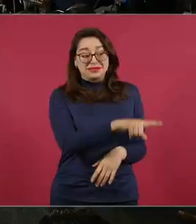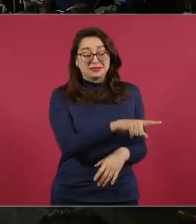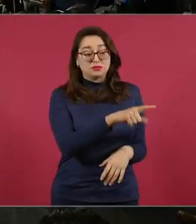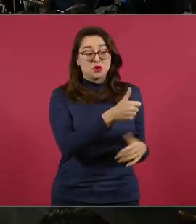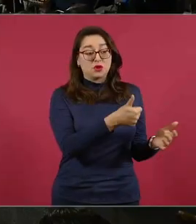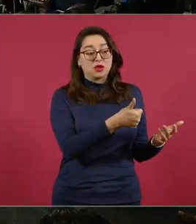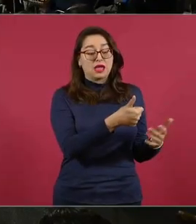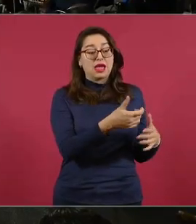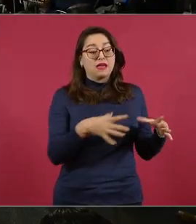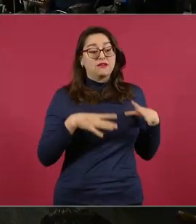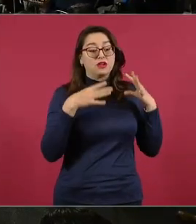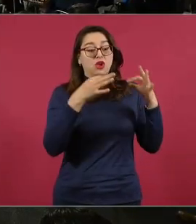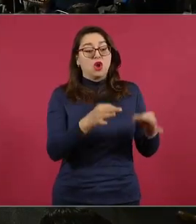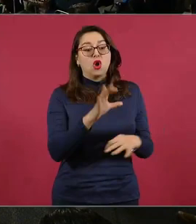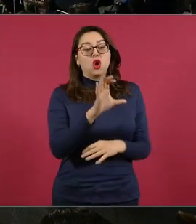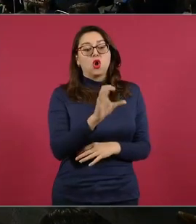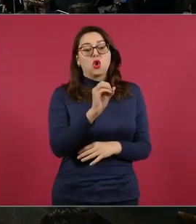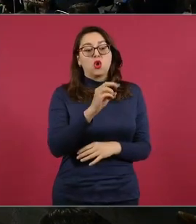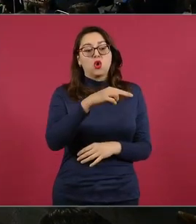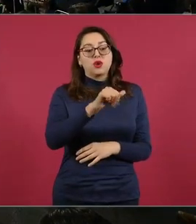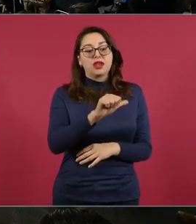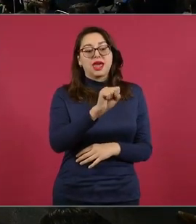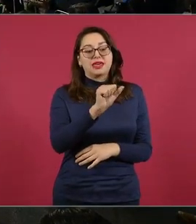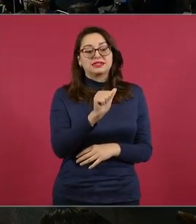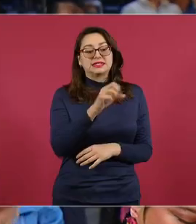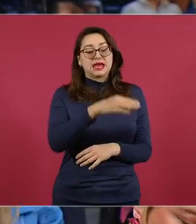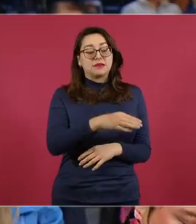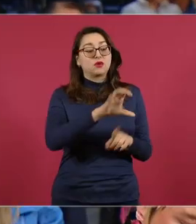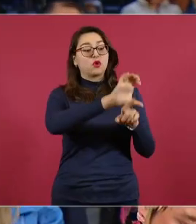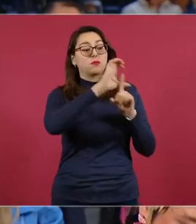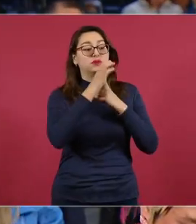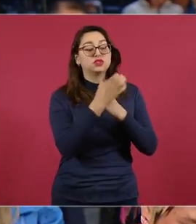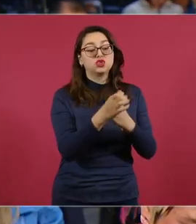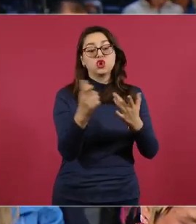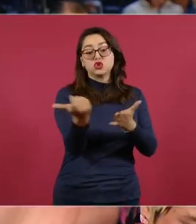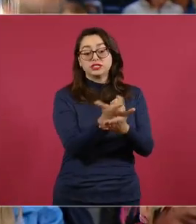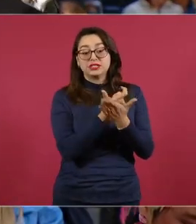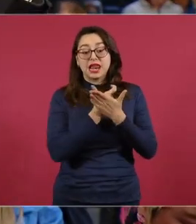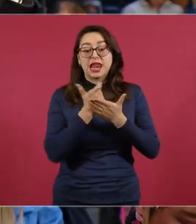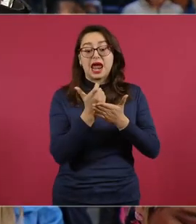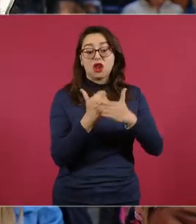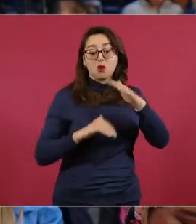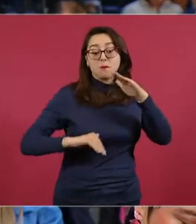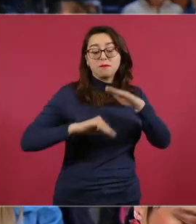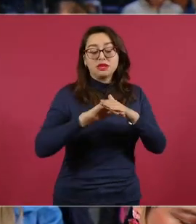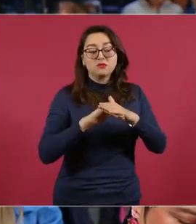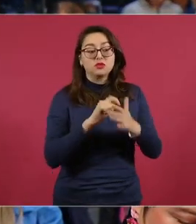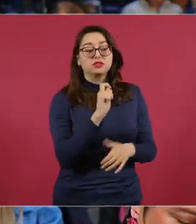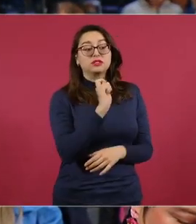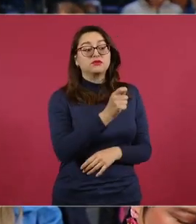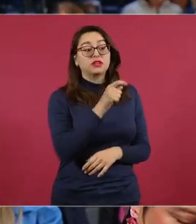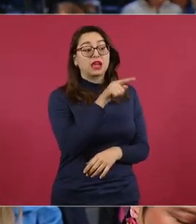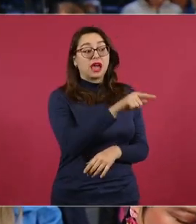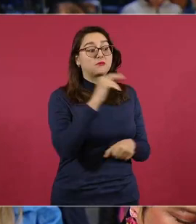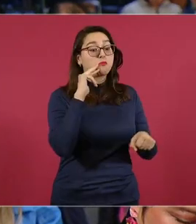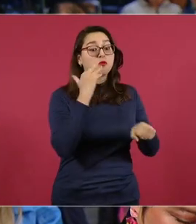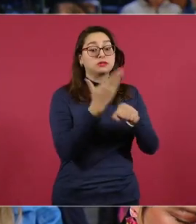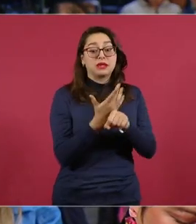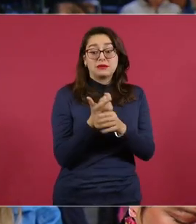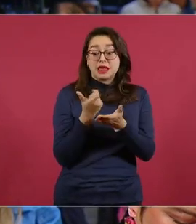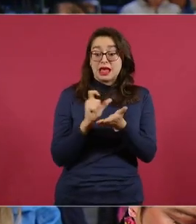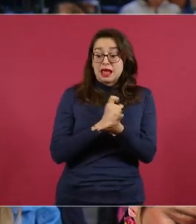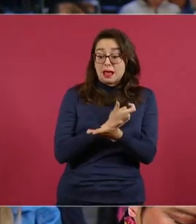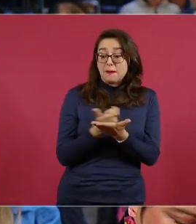la CONASAMI, la Comisión Nacional de Salarios Mínimos, la encargada de pues, no permitir el aumento del salario mínimo en su momento